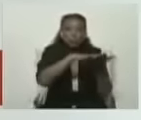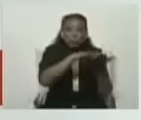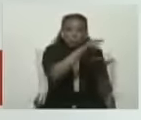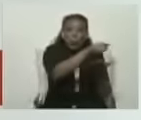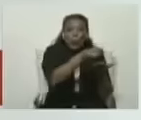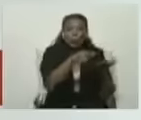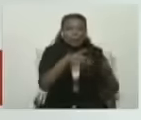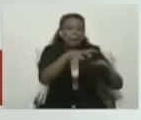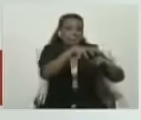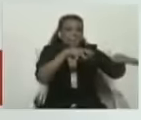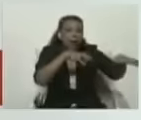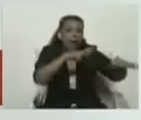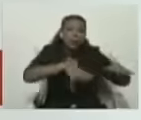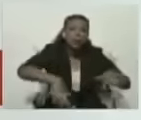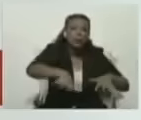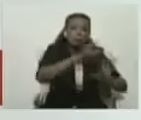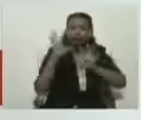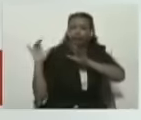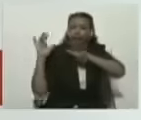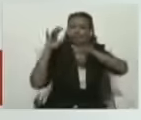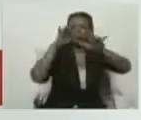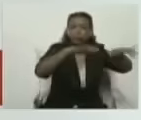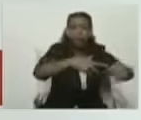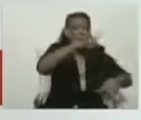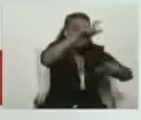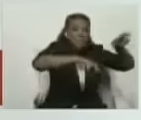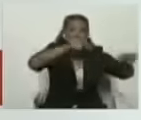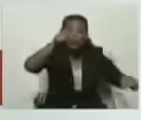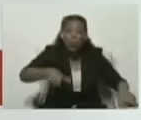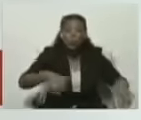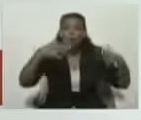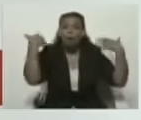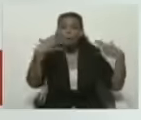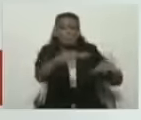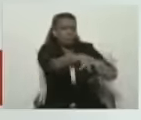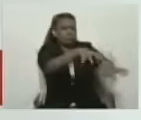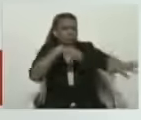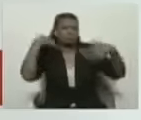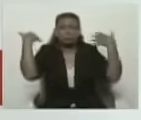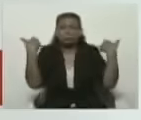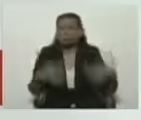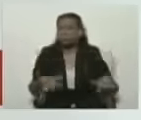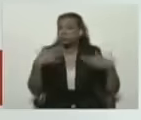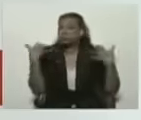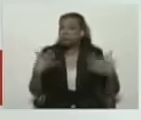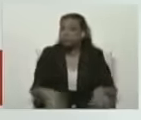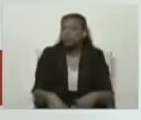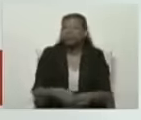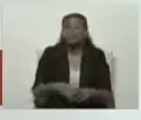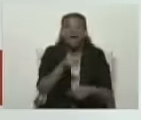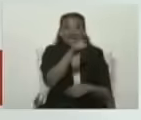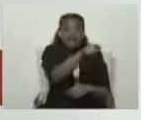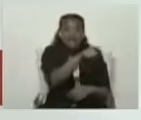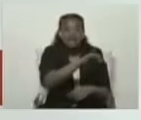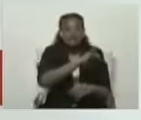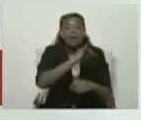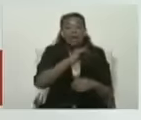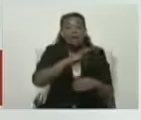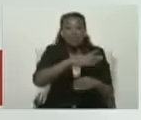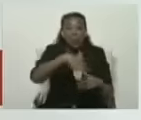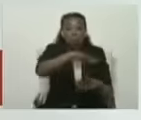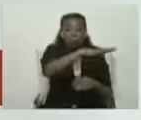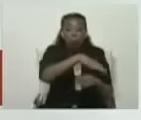en la más grande concentración humana que se haya visto en la historia de Paraguachón, en la historia